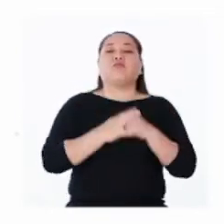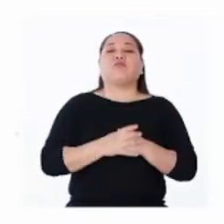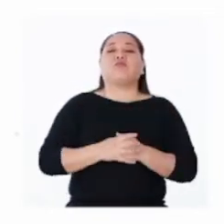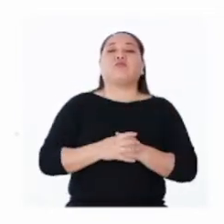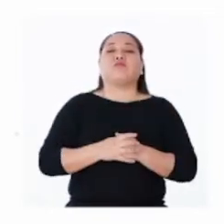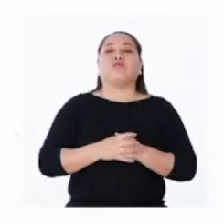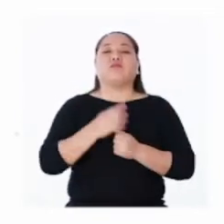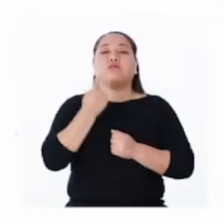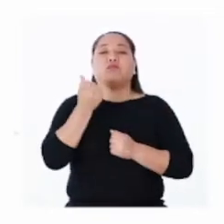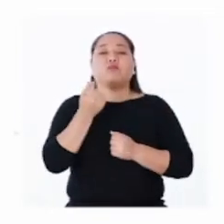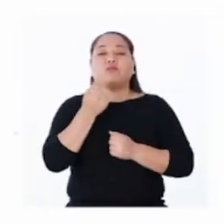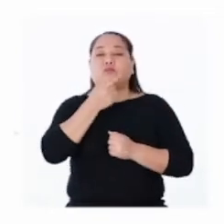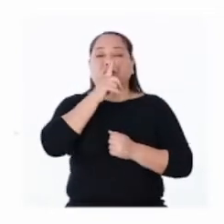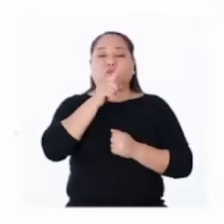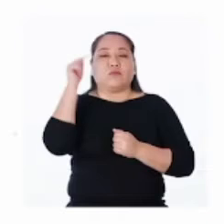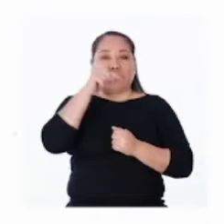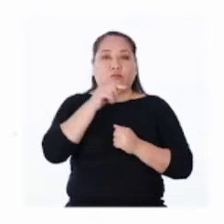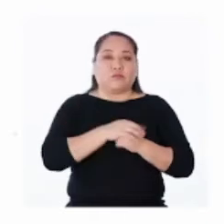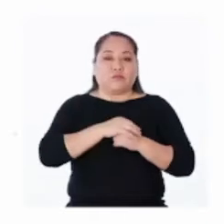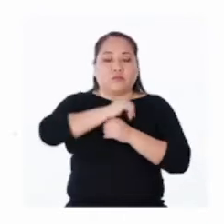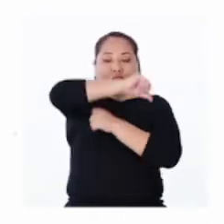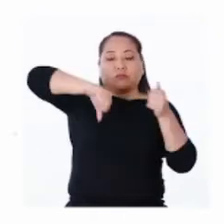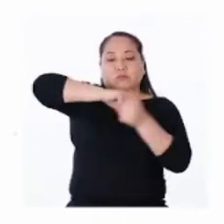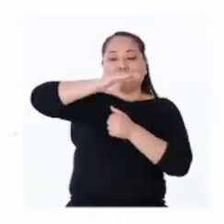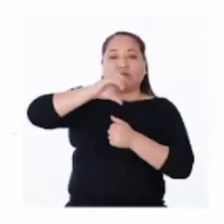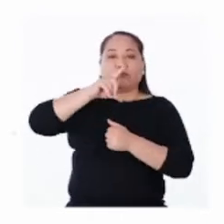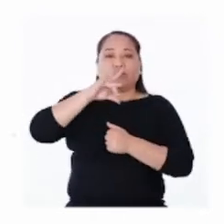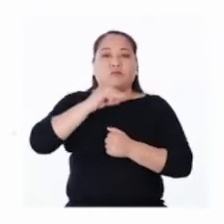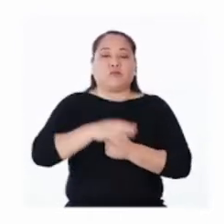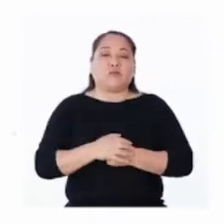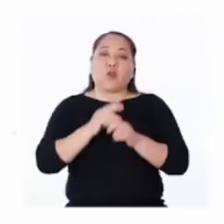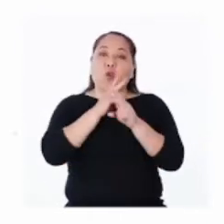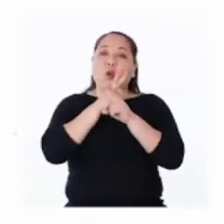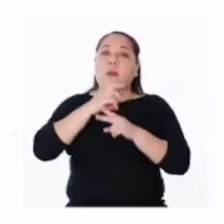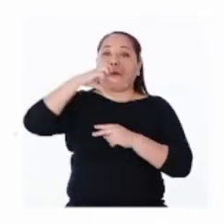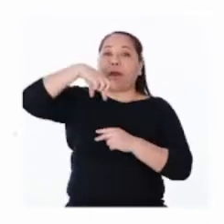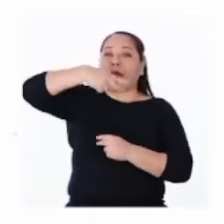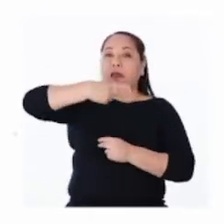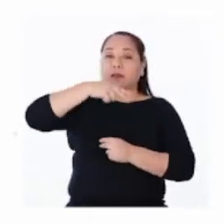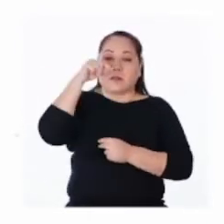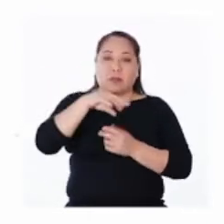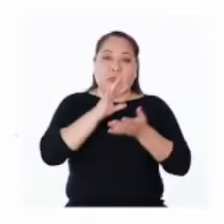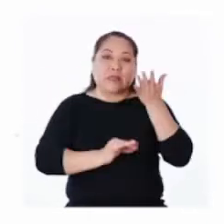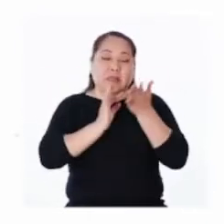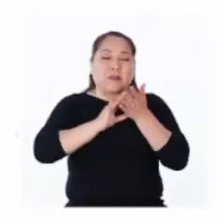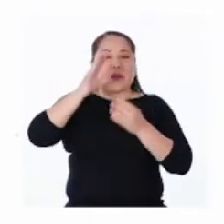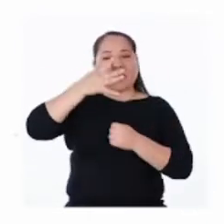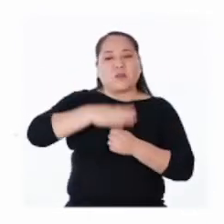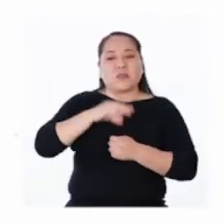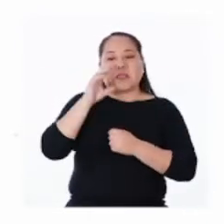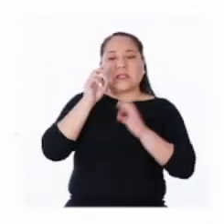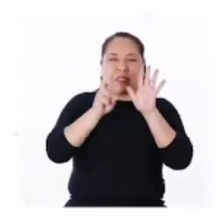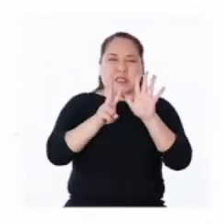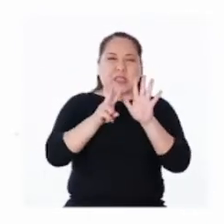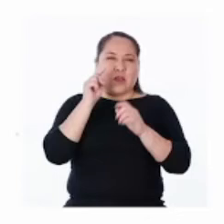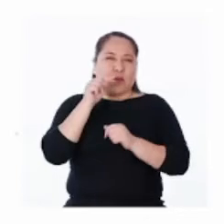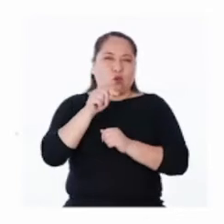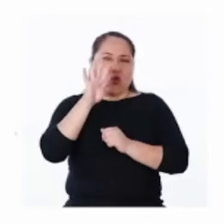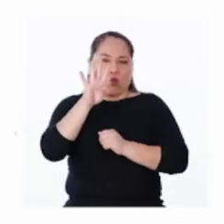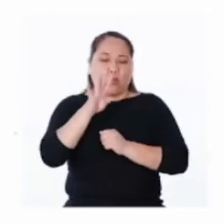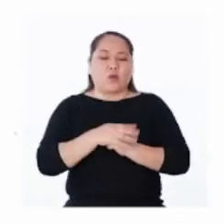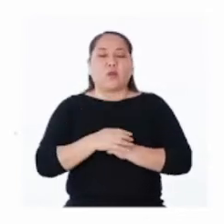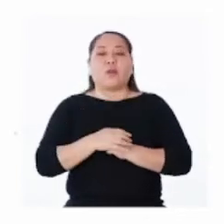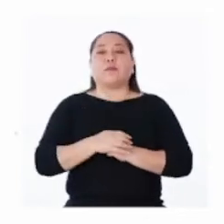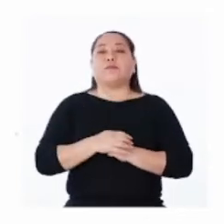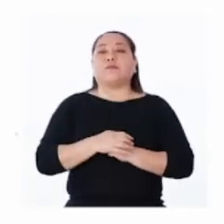encuentra en los espacios que rodean las células, y conservar el pH de la sangre en aproximadamente